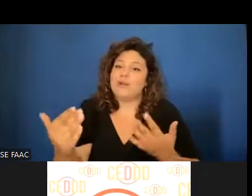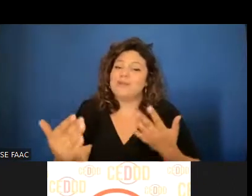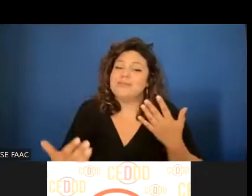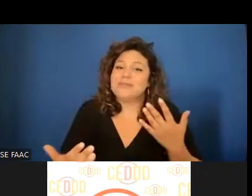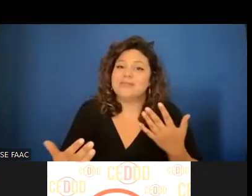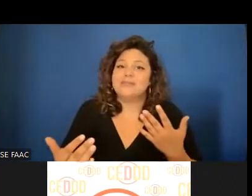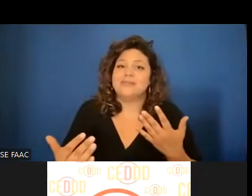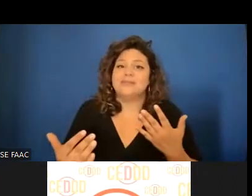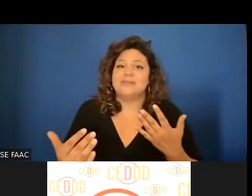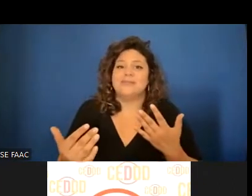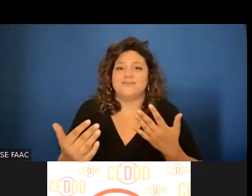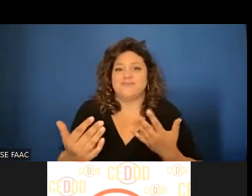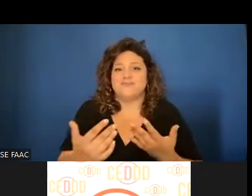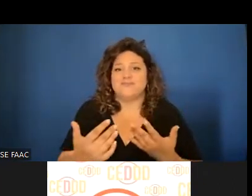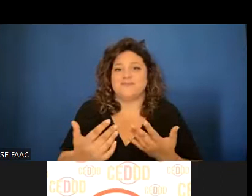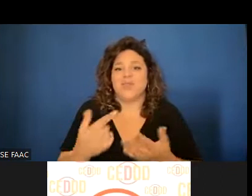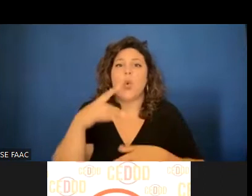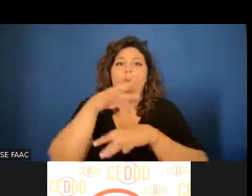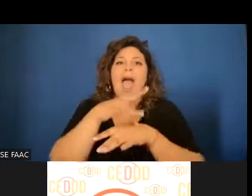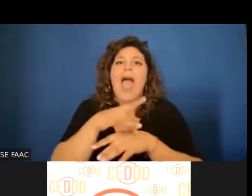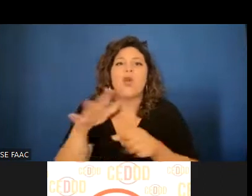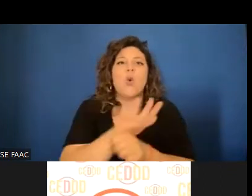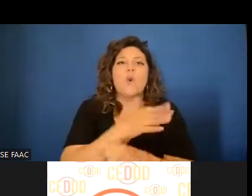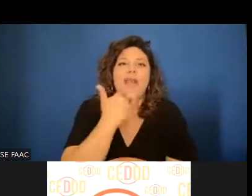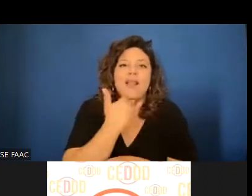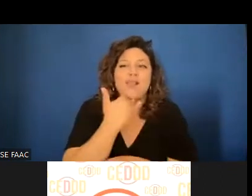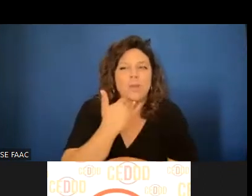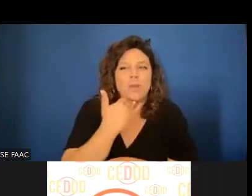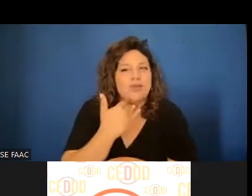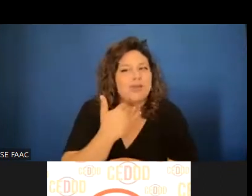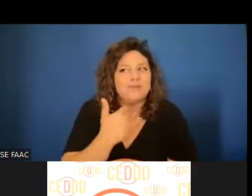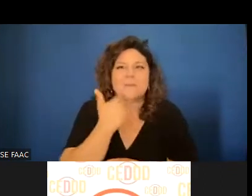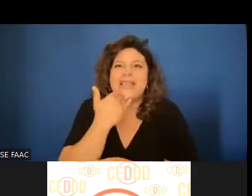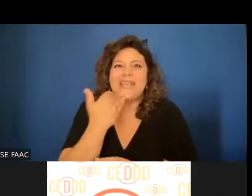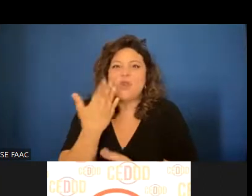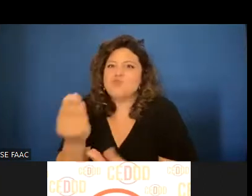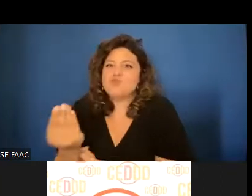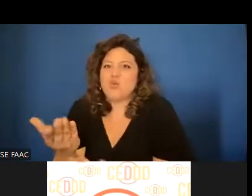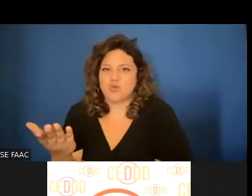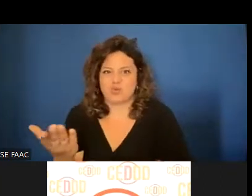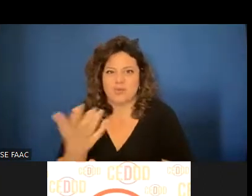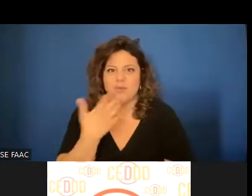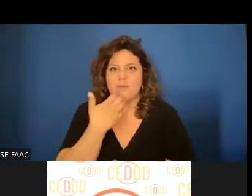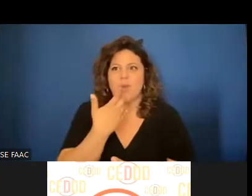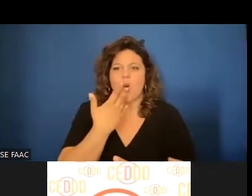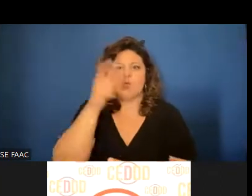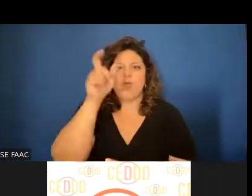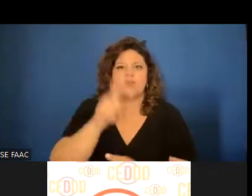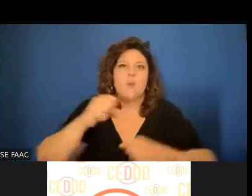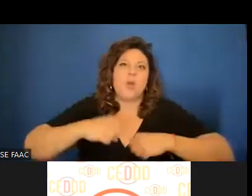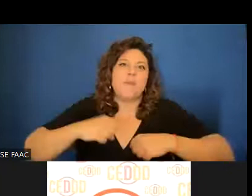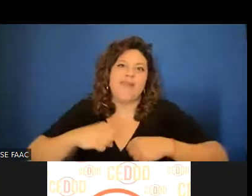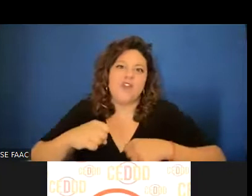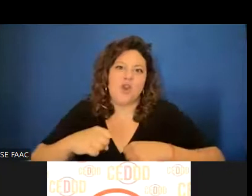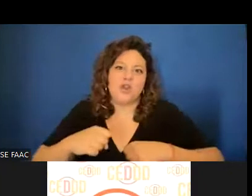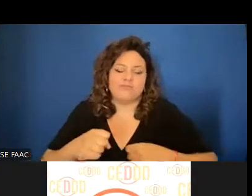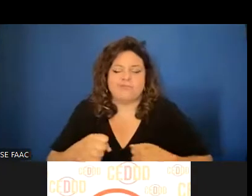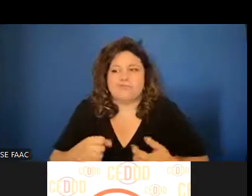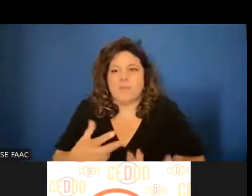y vamos a recoger algunas preguntas que nos habéis enviado los asistentes por aquí, por el